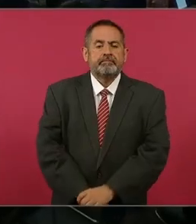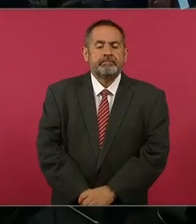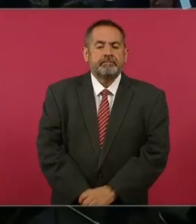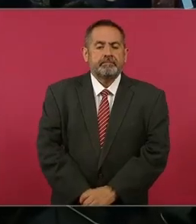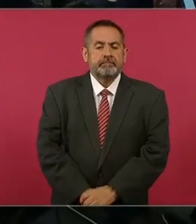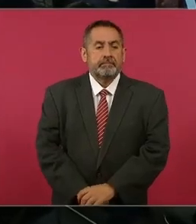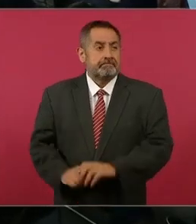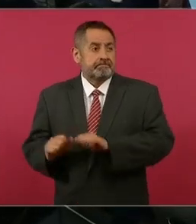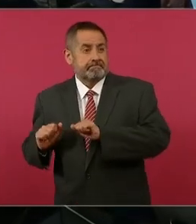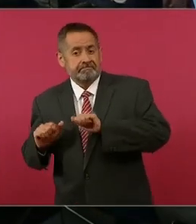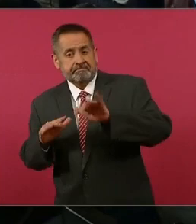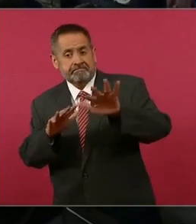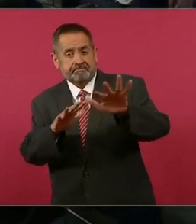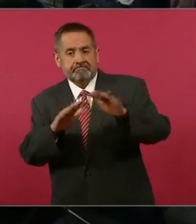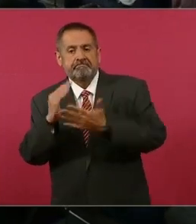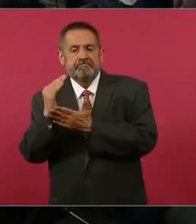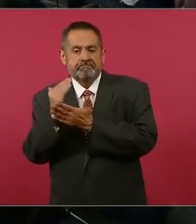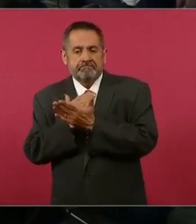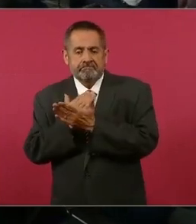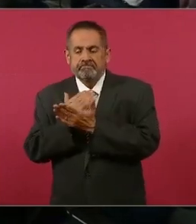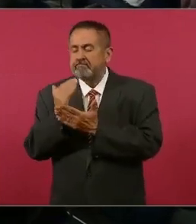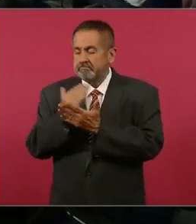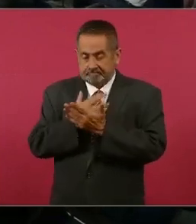la afluencia migratoria.